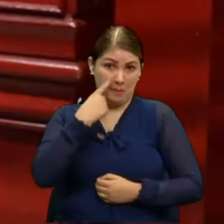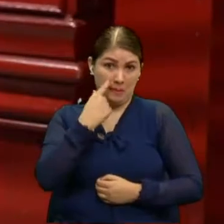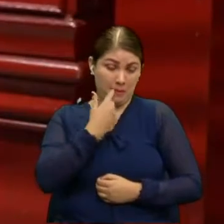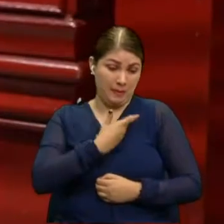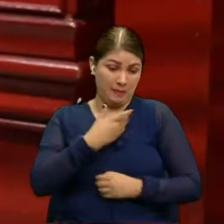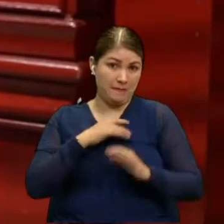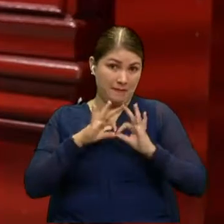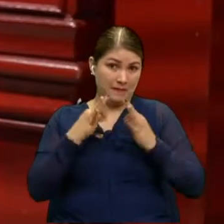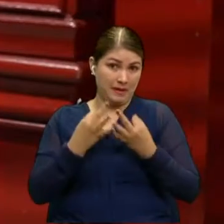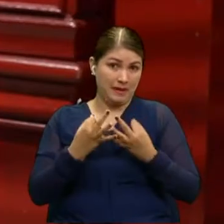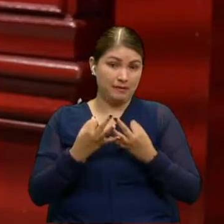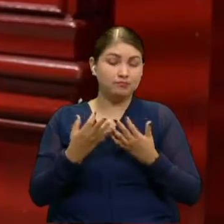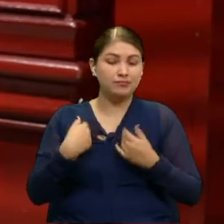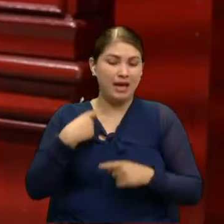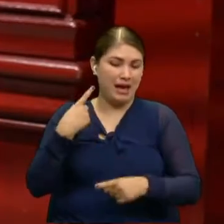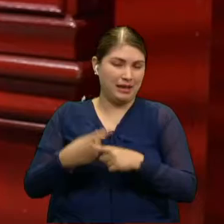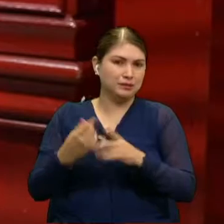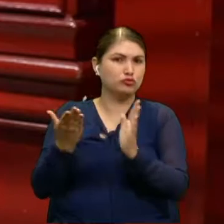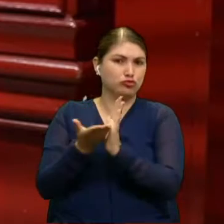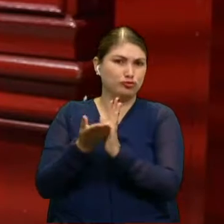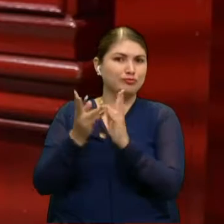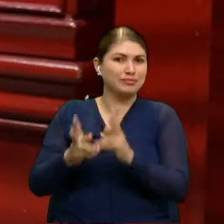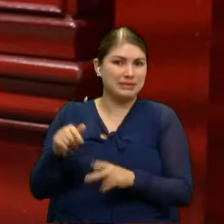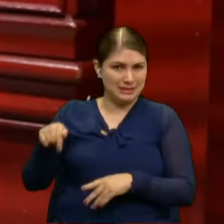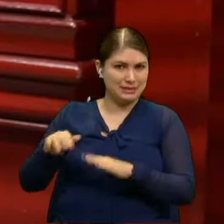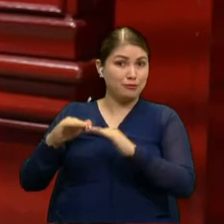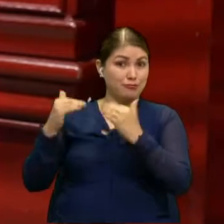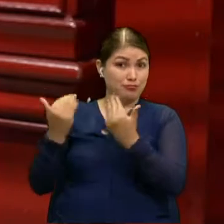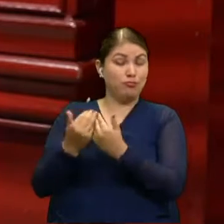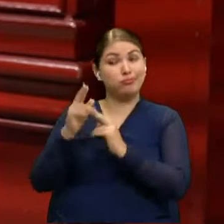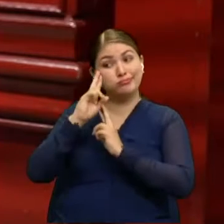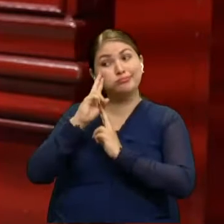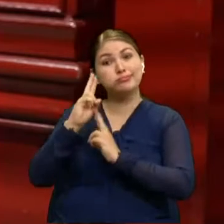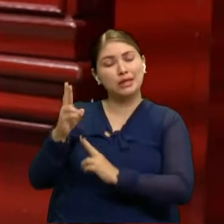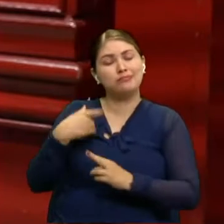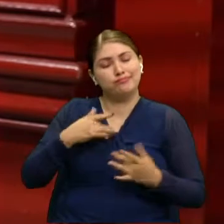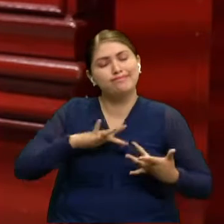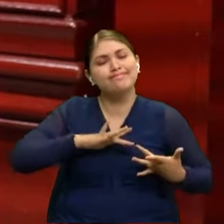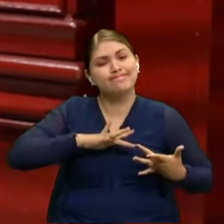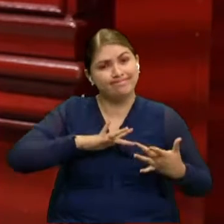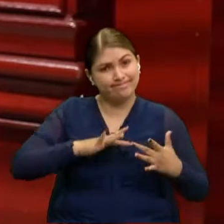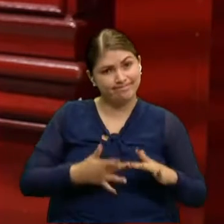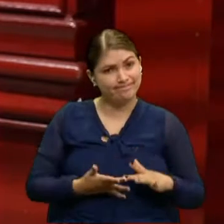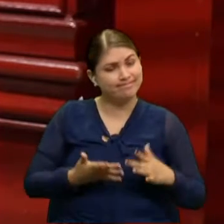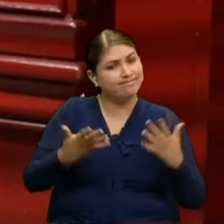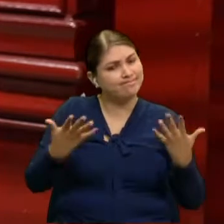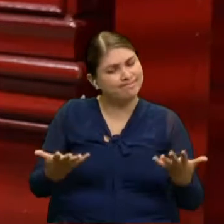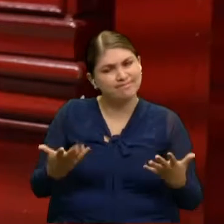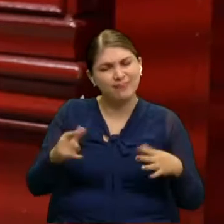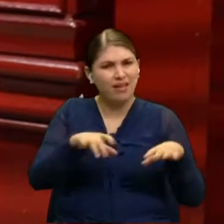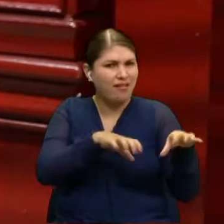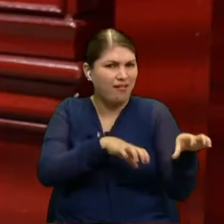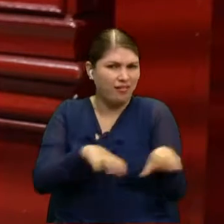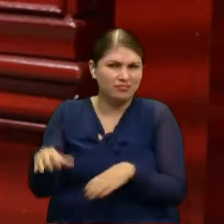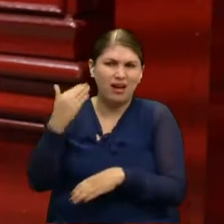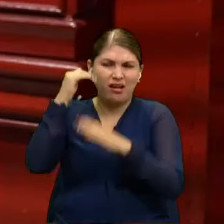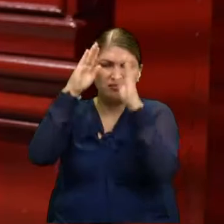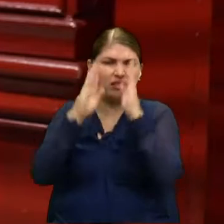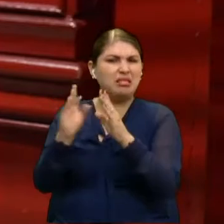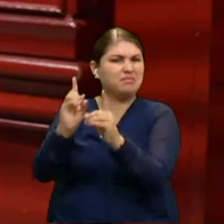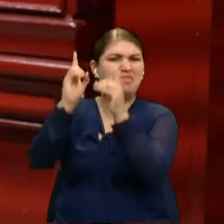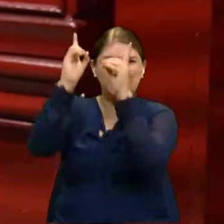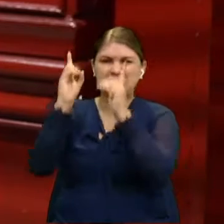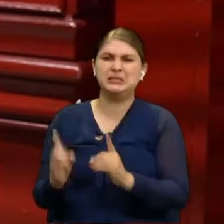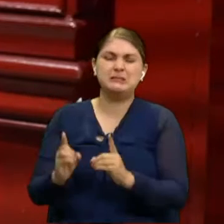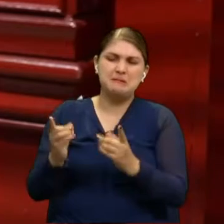y como ex alumno de ésta prestigiosa institución me duele la forma y la manera en como ellas tomaron la